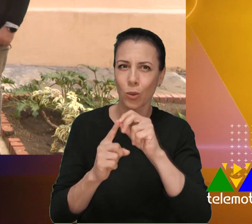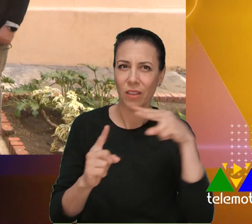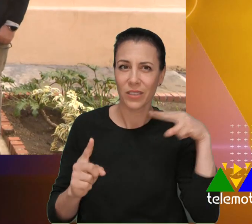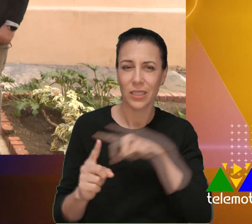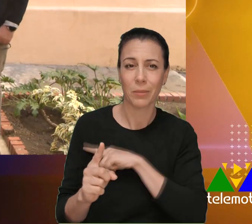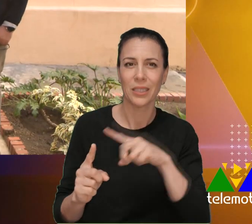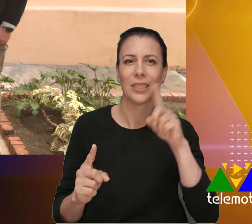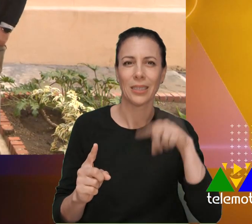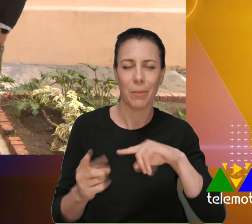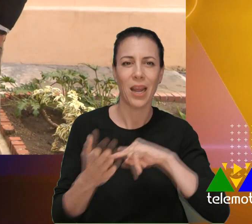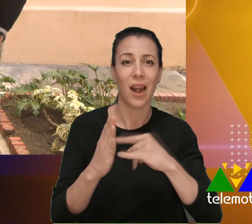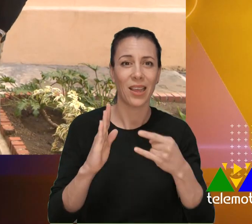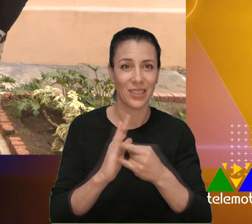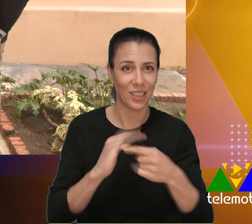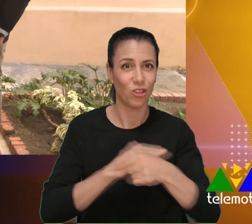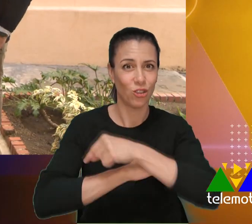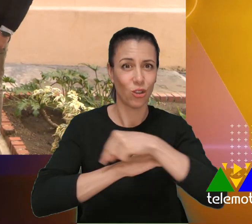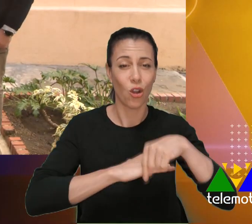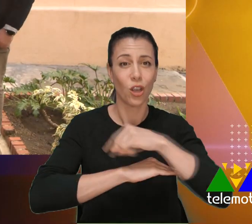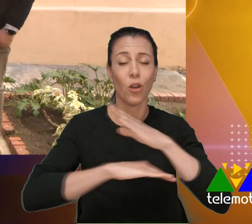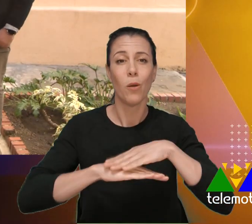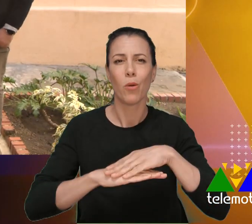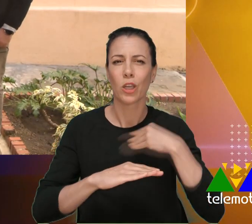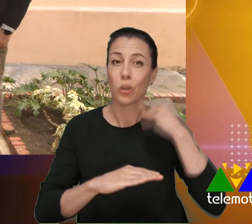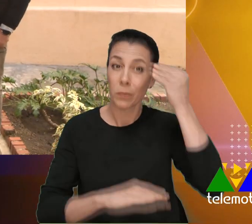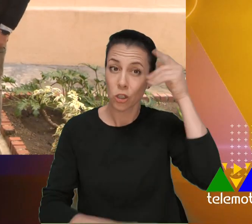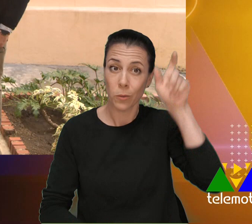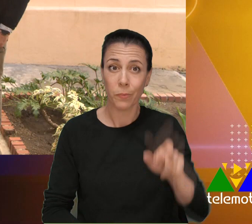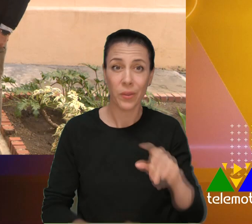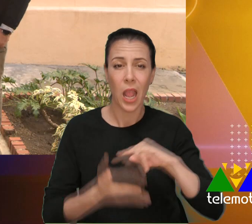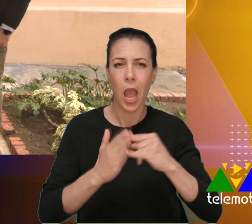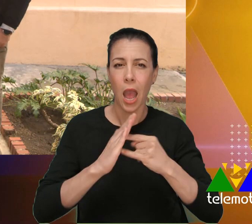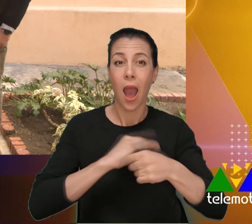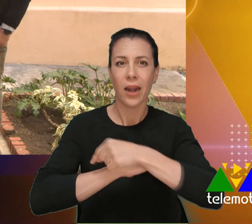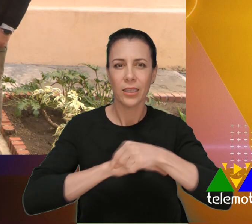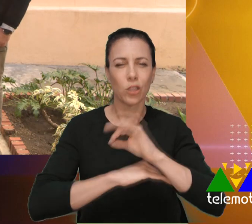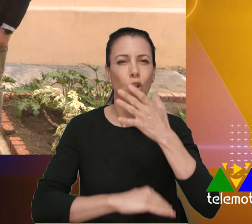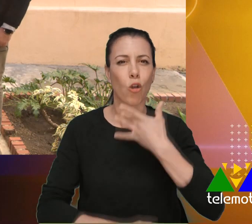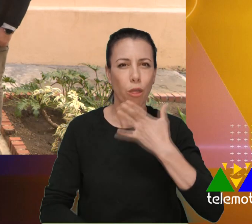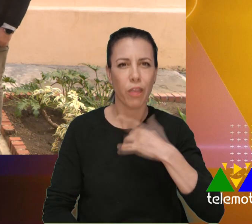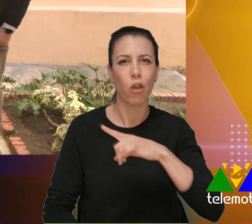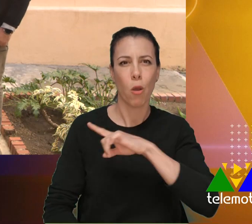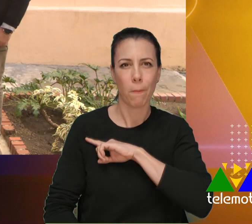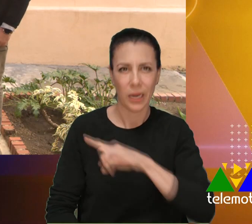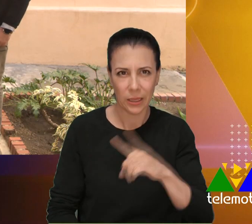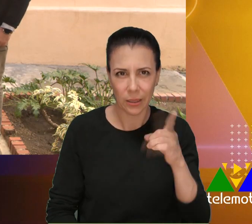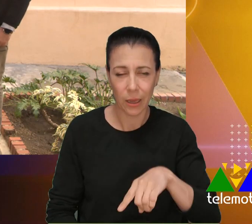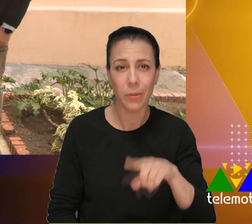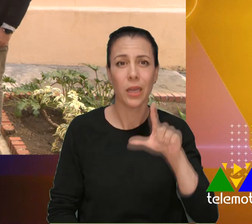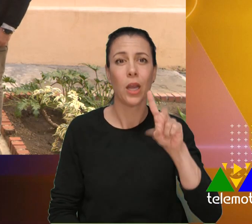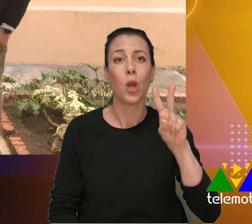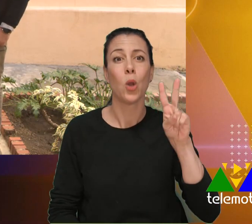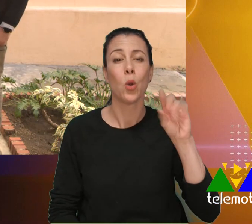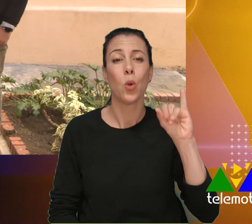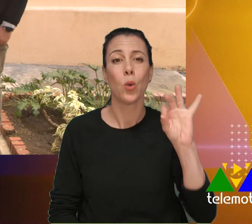punto de vista arquitectónico. Digo que es de un arquitecto conocido, militar conocido, que fue Luis